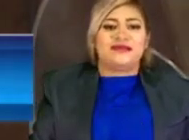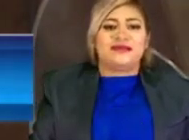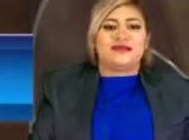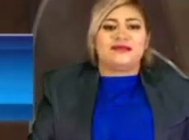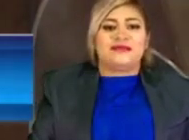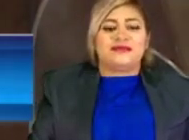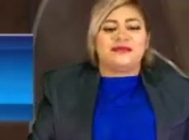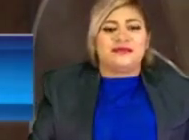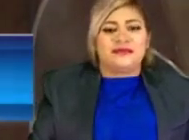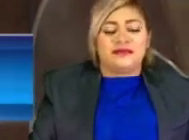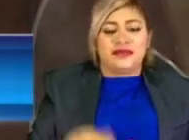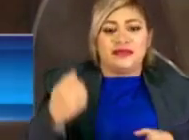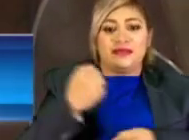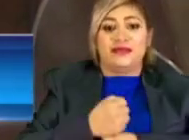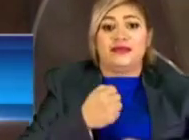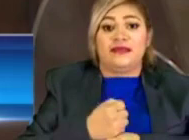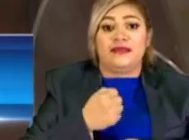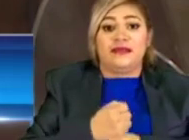empleo,